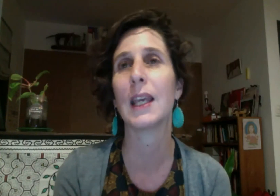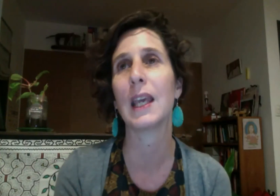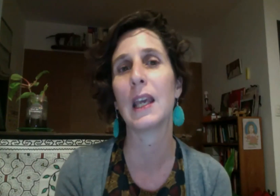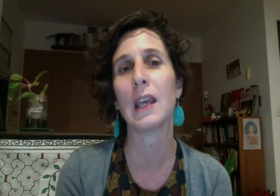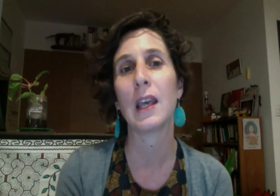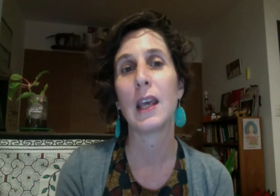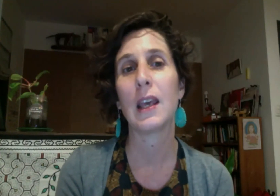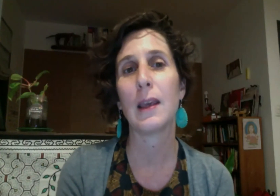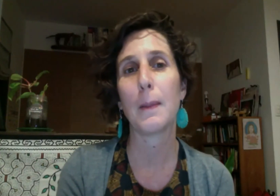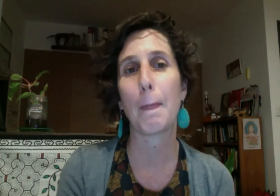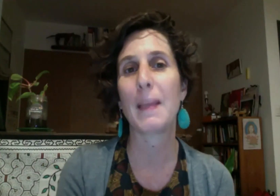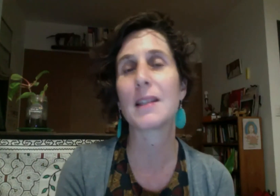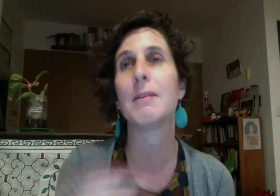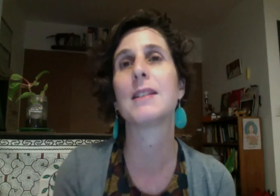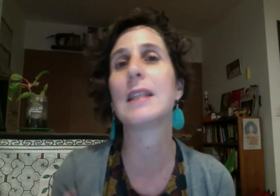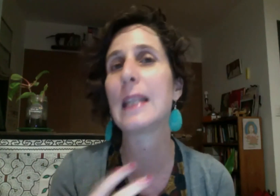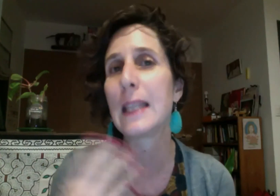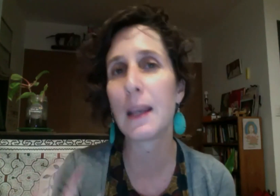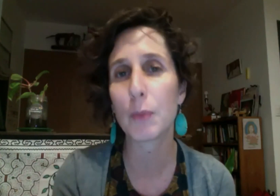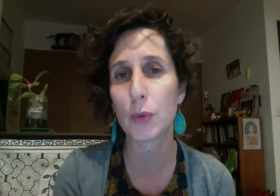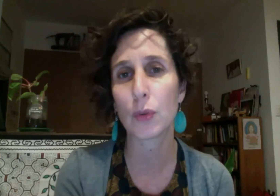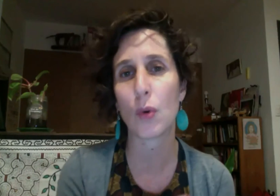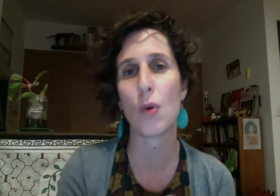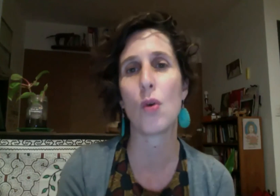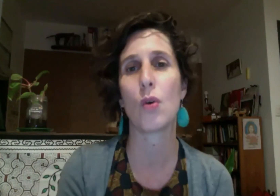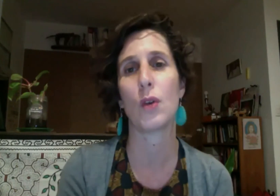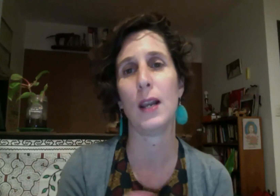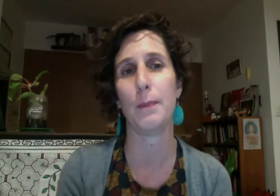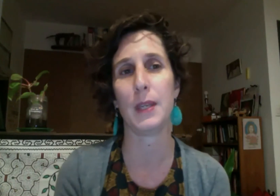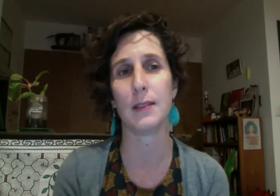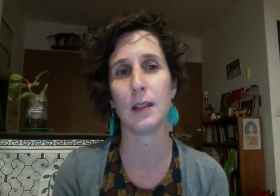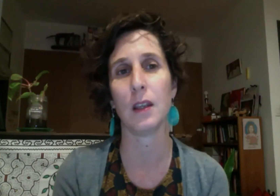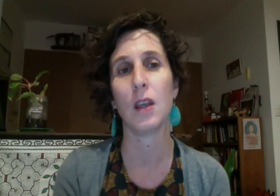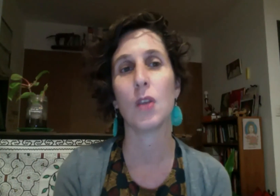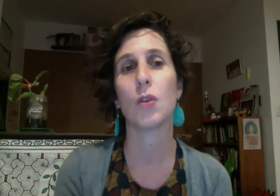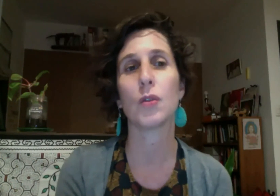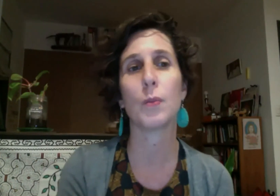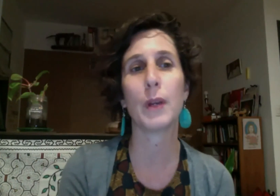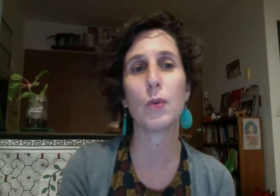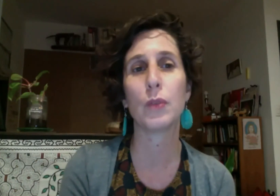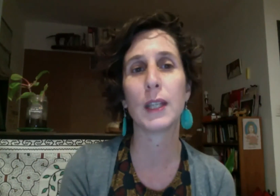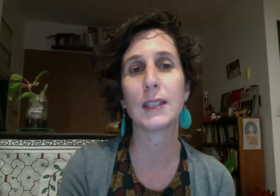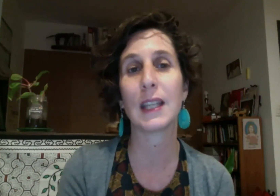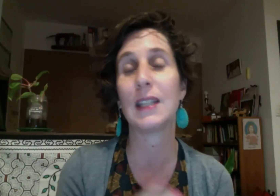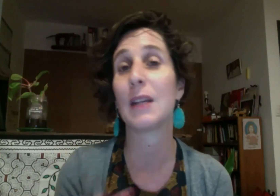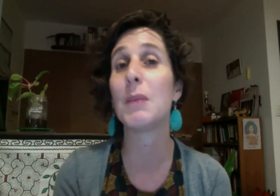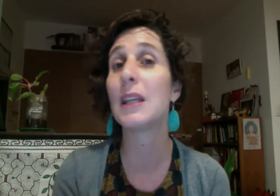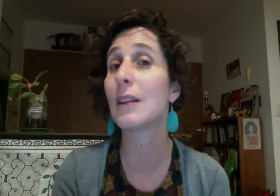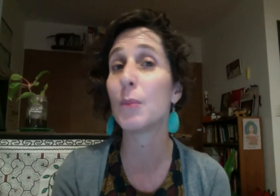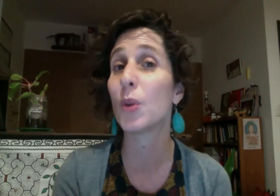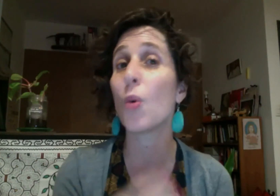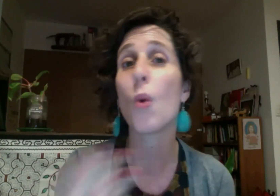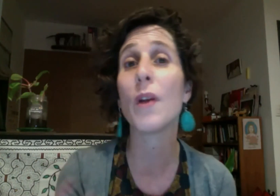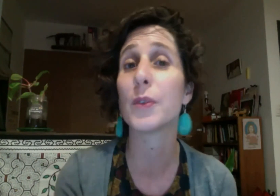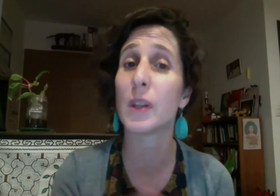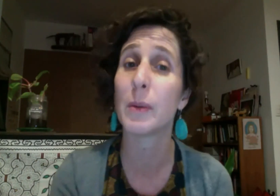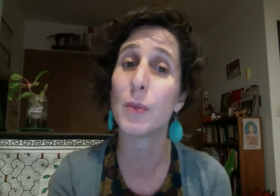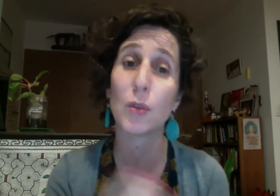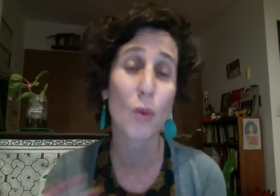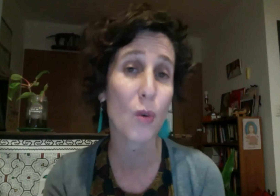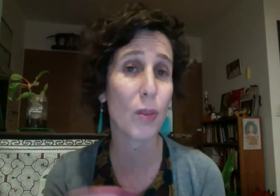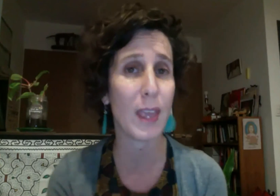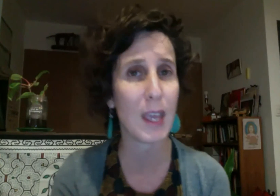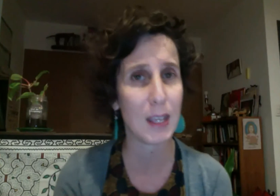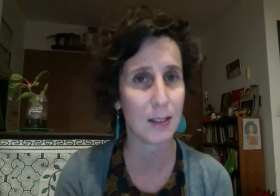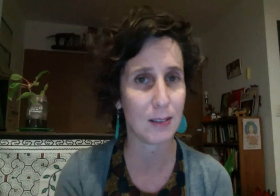buscan saber si entendemos o no la pieza. No son preguntas que determinan tampoco cuánto sabemos